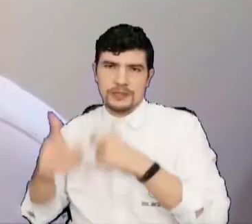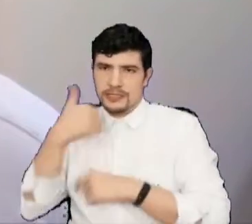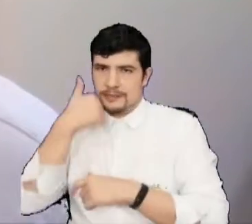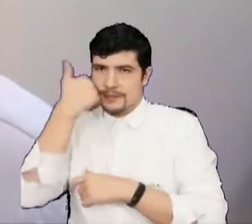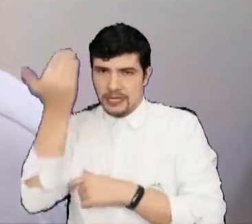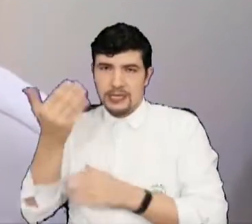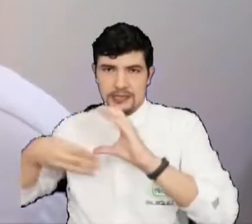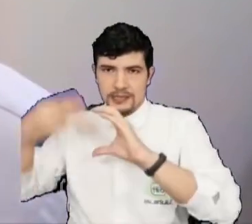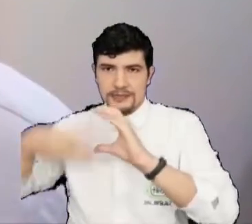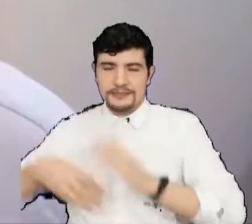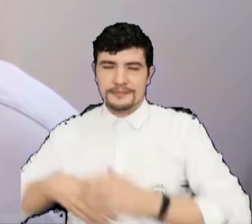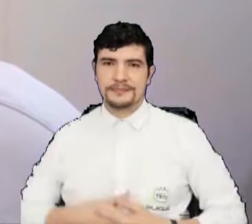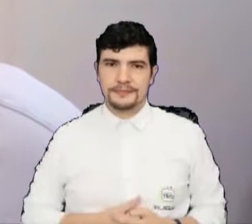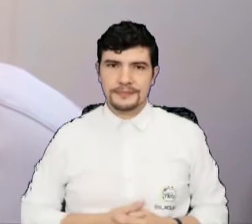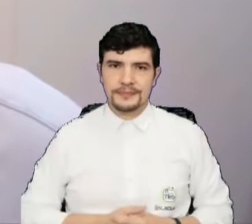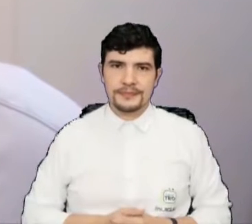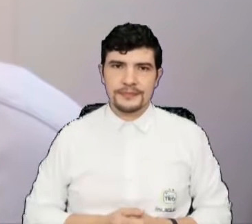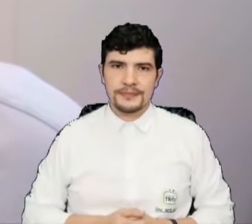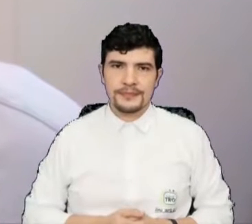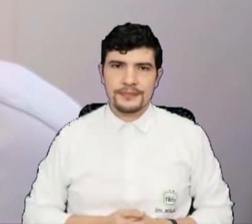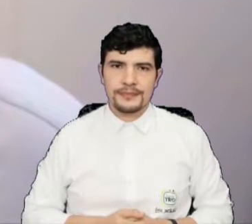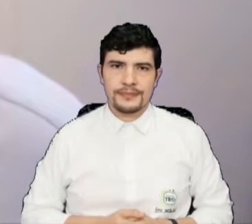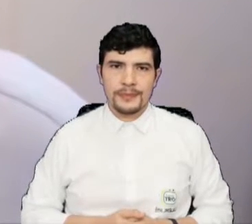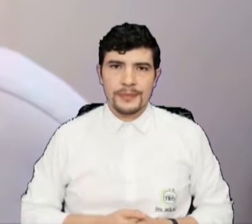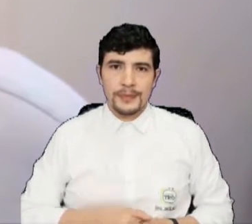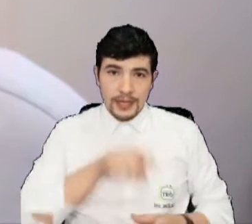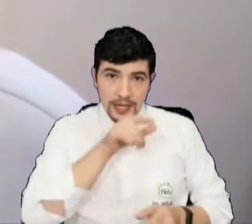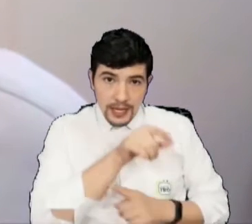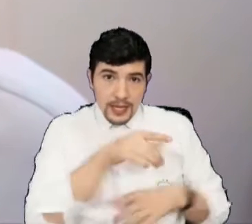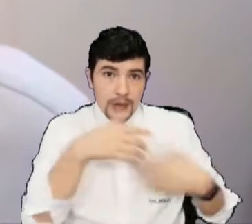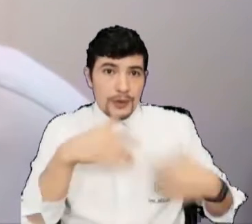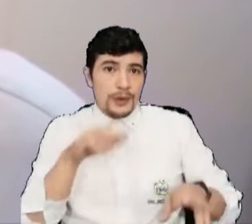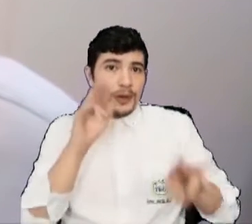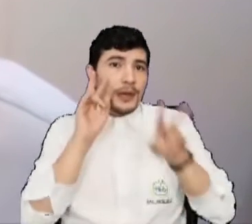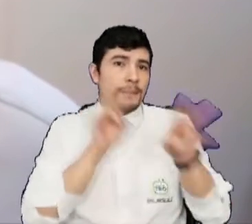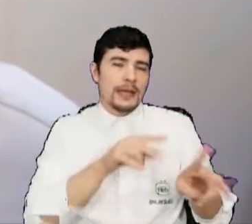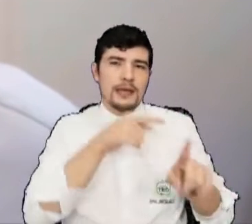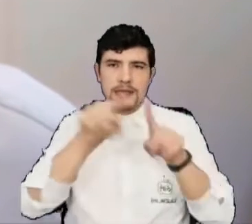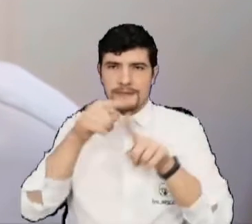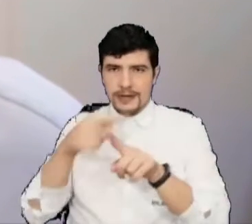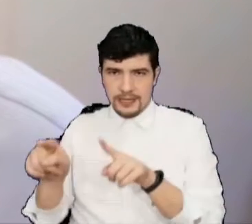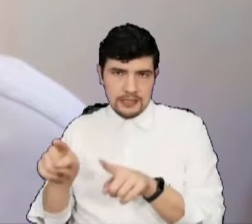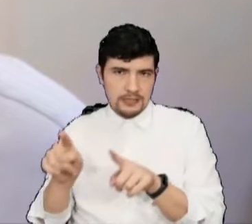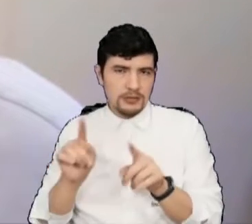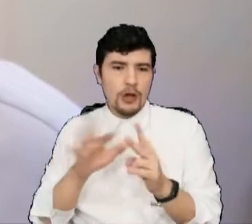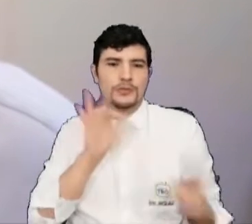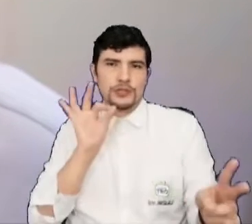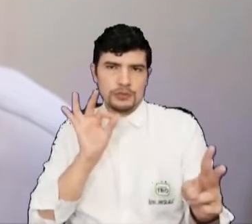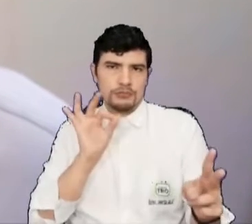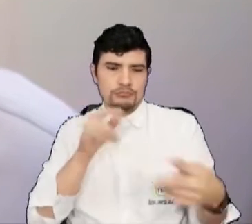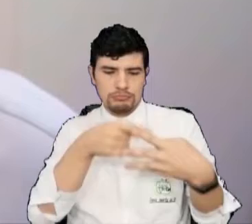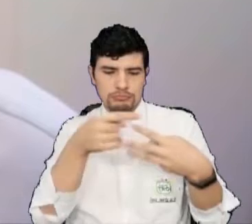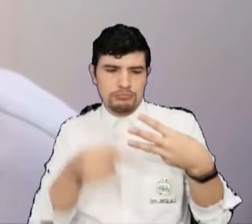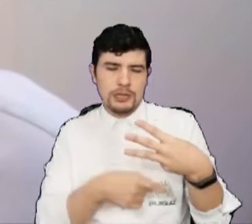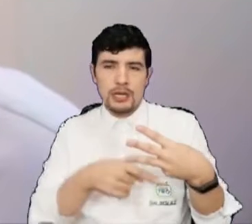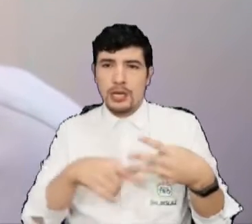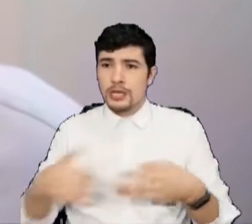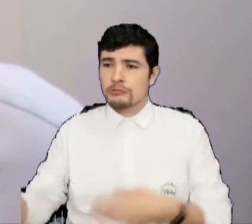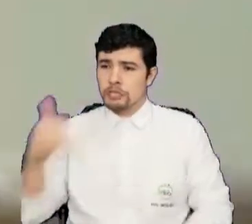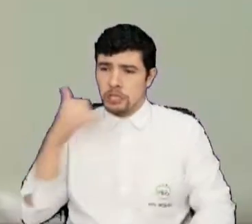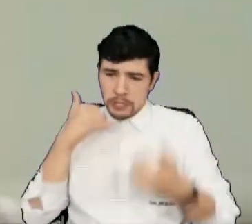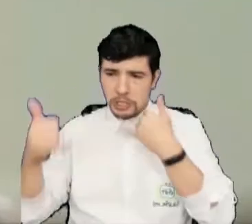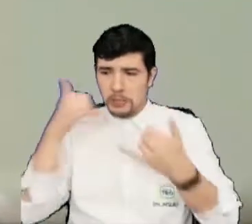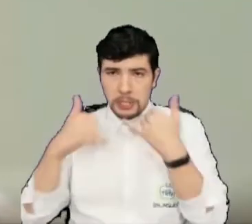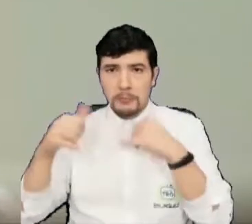aquí vamos a encontrar diferentes opciones para nuestros ciudadanos vamos a tener llamadas en cual van a ser registrar van a ser grabadas